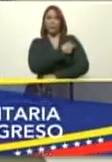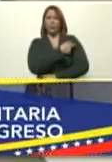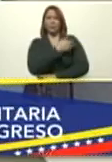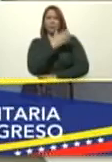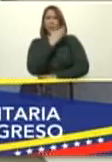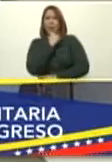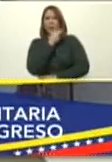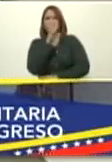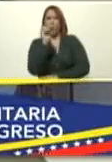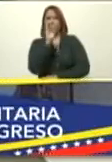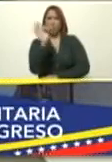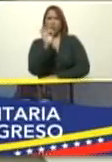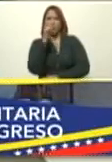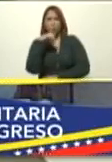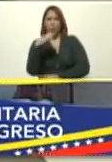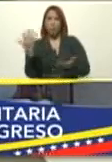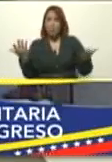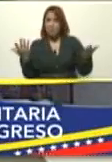50% de la población.